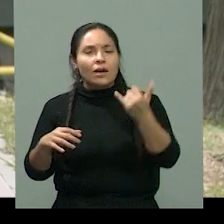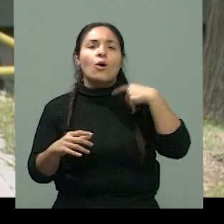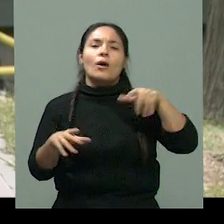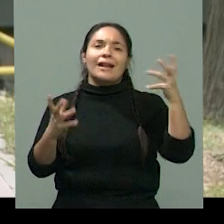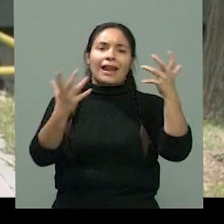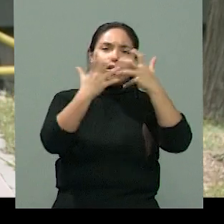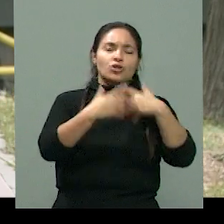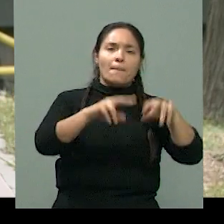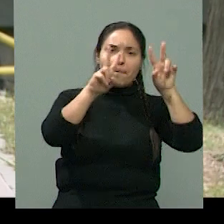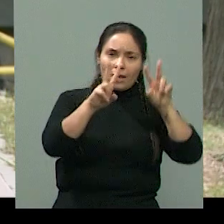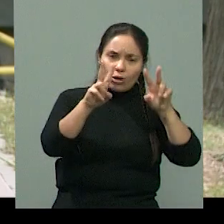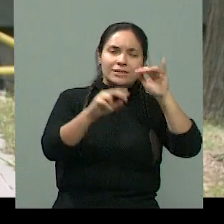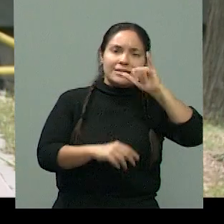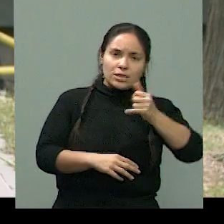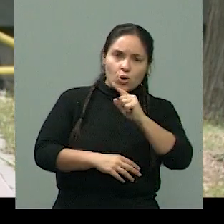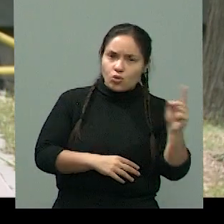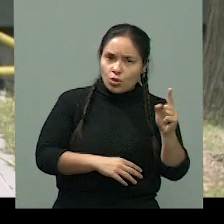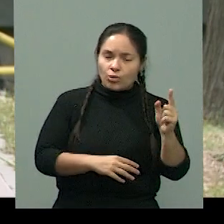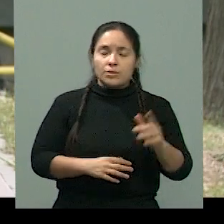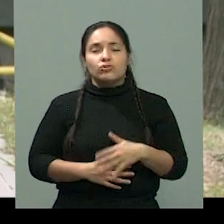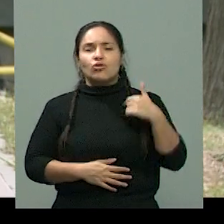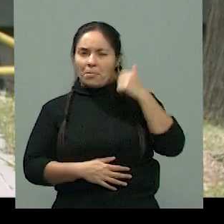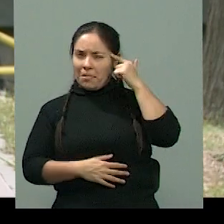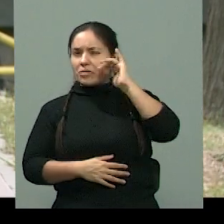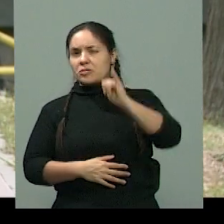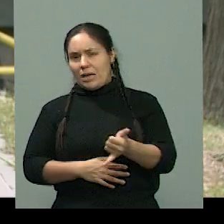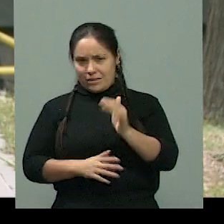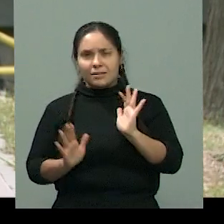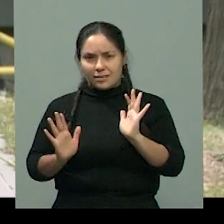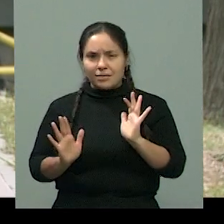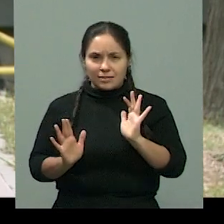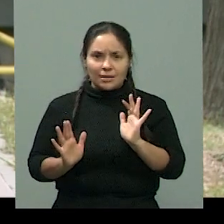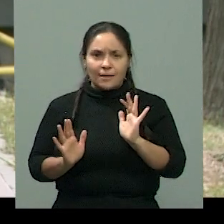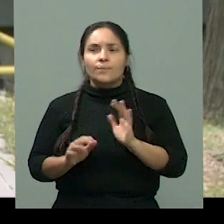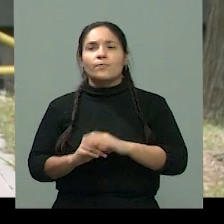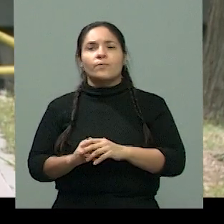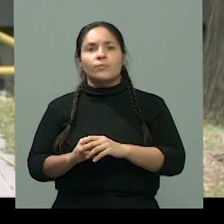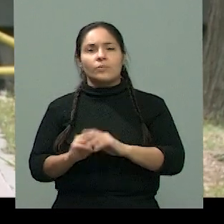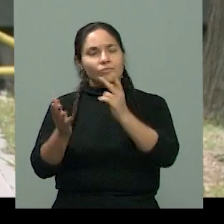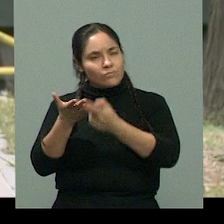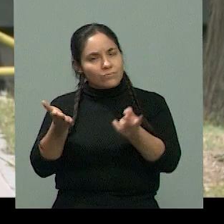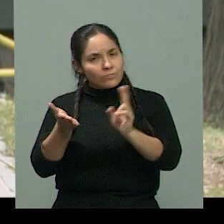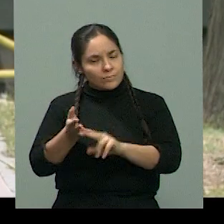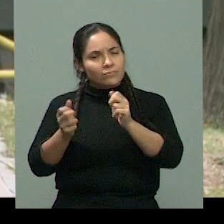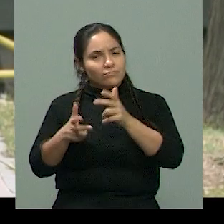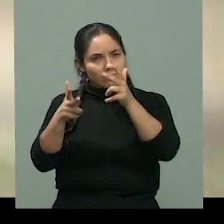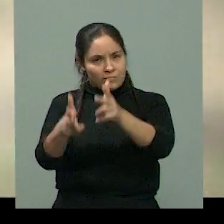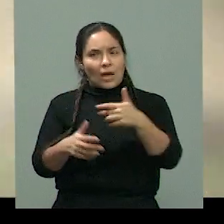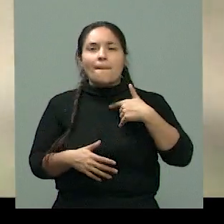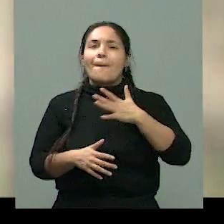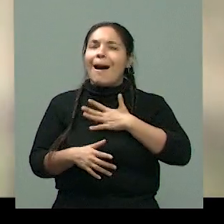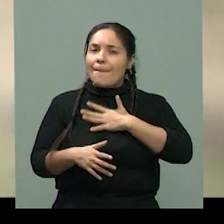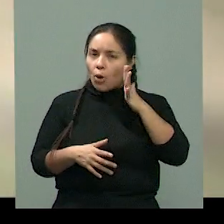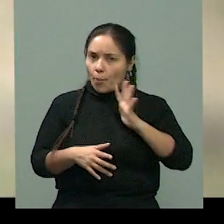no necesariamente? Sí, yo creo que sí. De todas maneras, insisto, en esta forma que yo tengo de